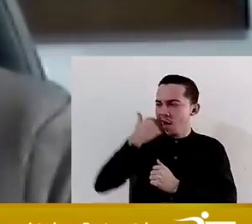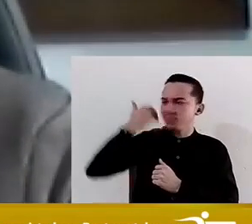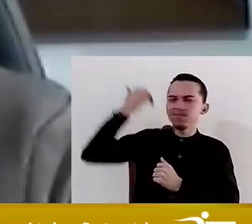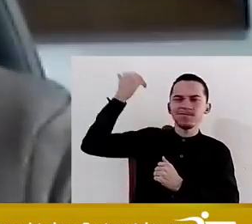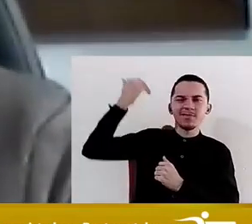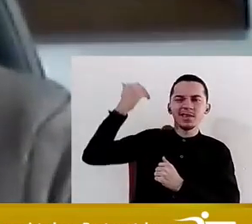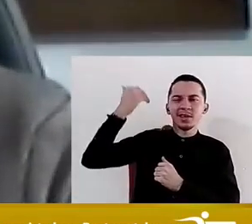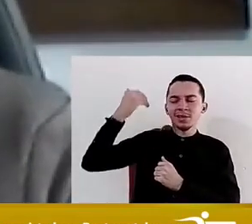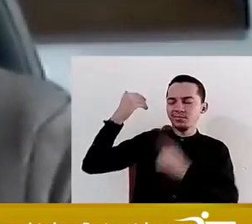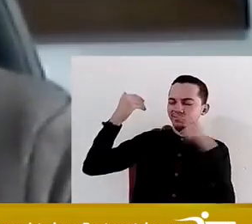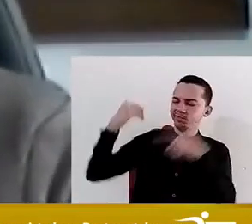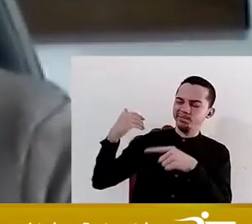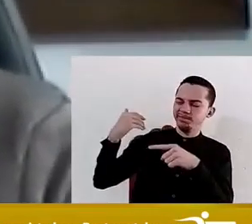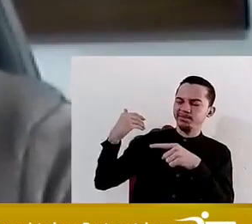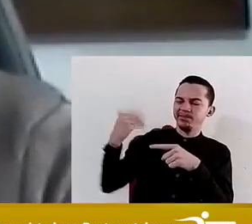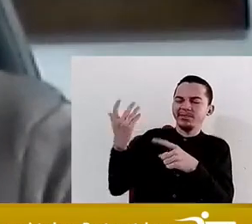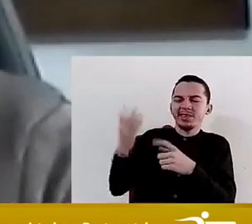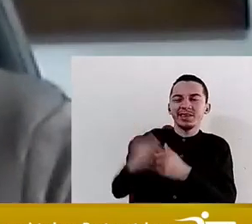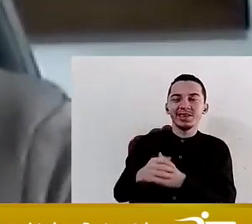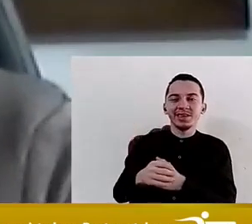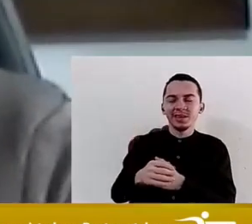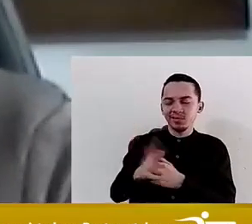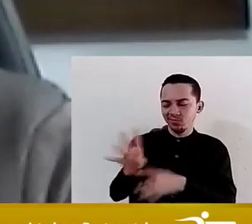dañaron los sentimientos